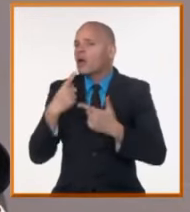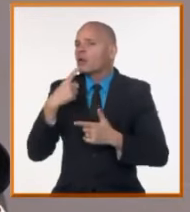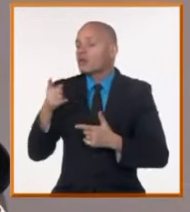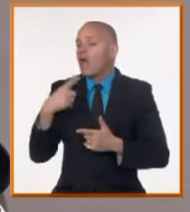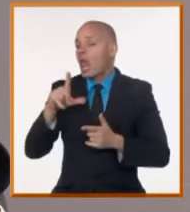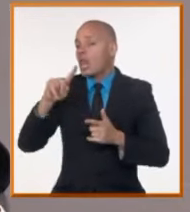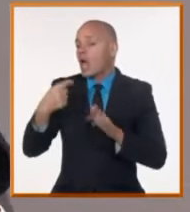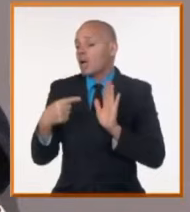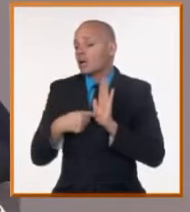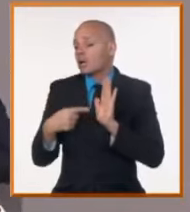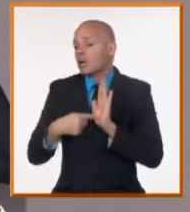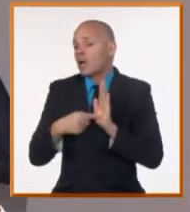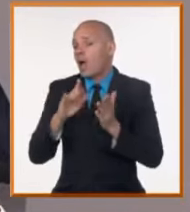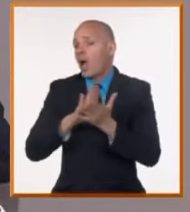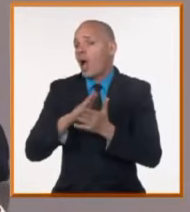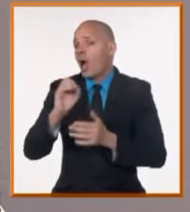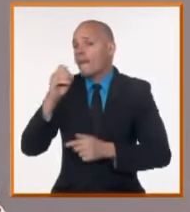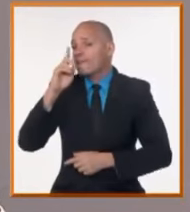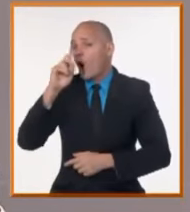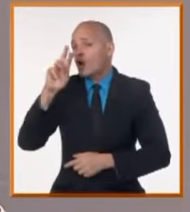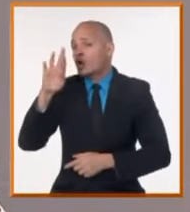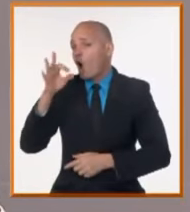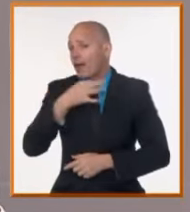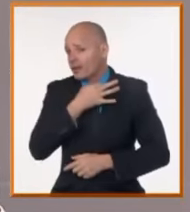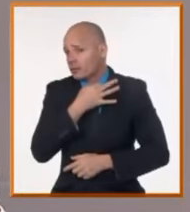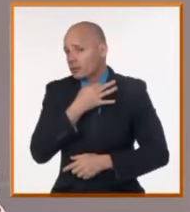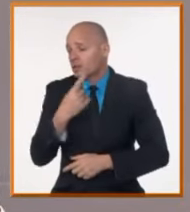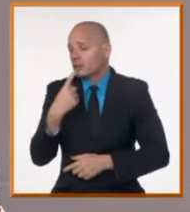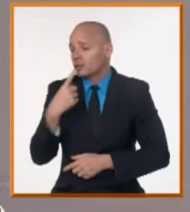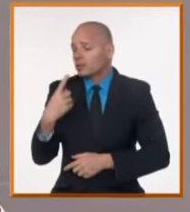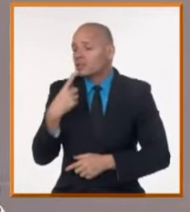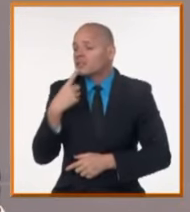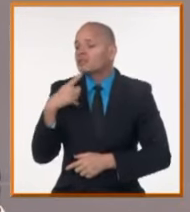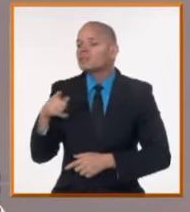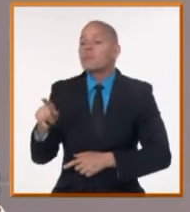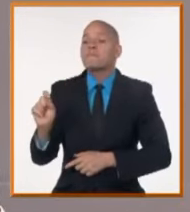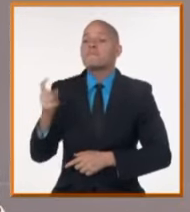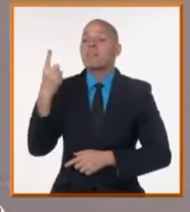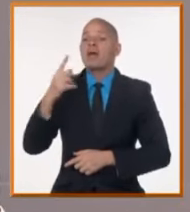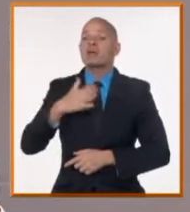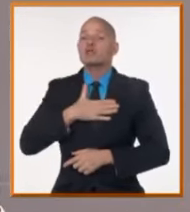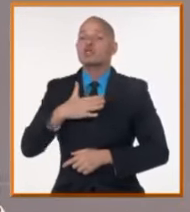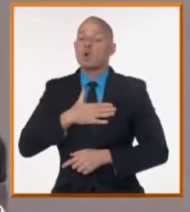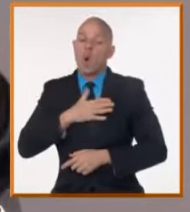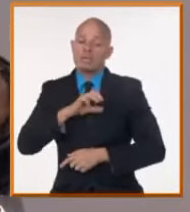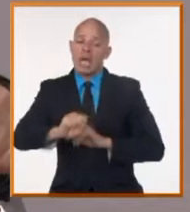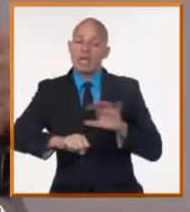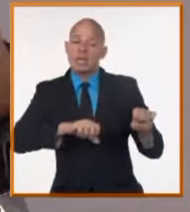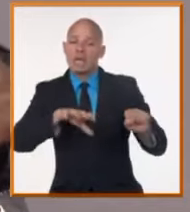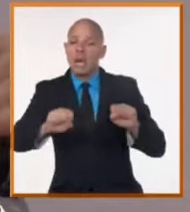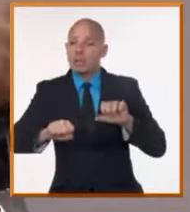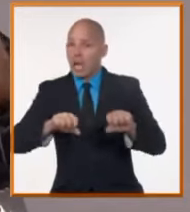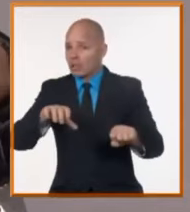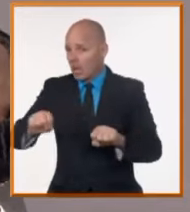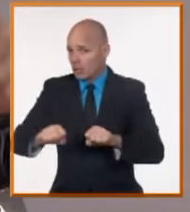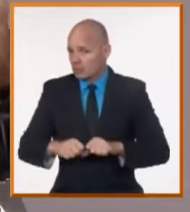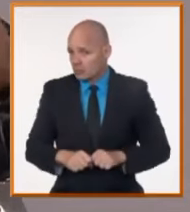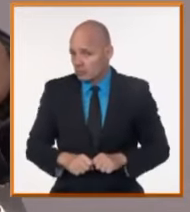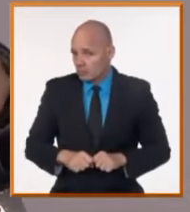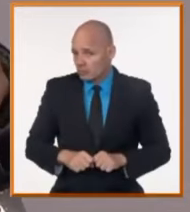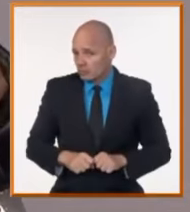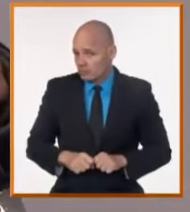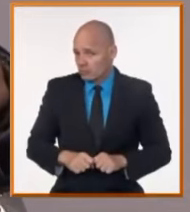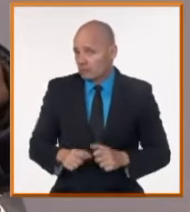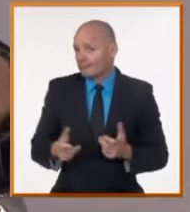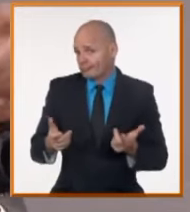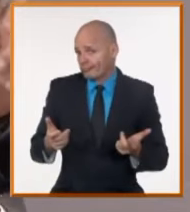política exterior, pero le dio un valor añadido o un valor agregado. No solamente se trataba de las viejas potencias